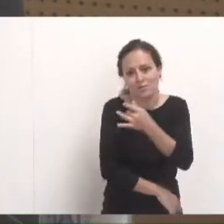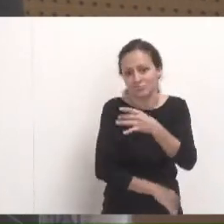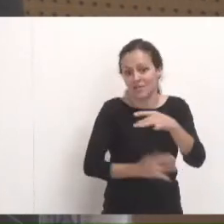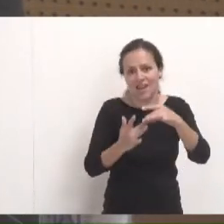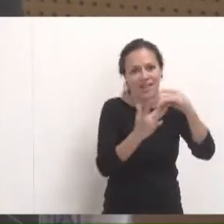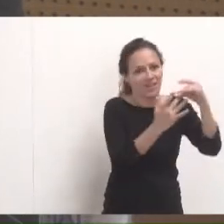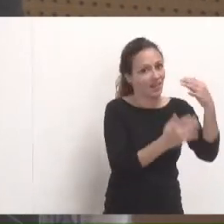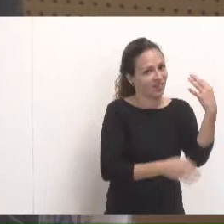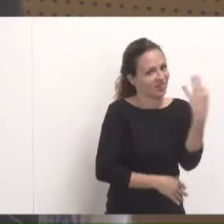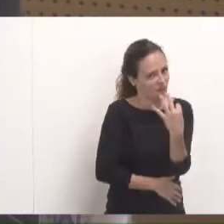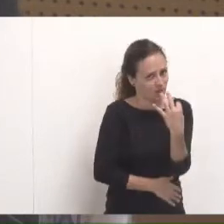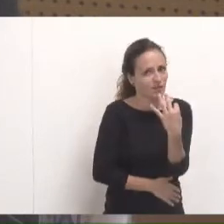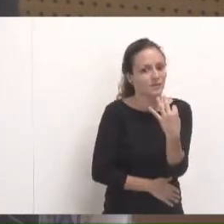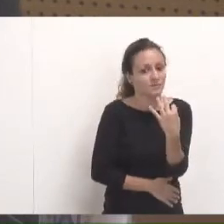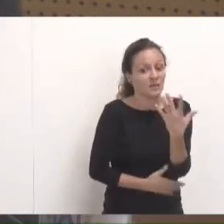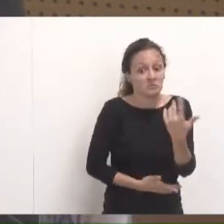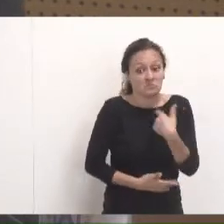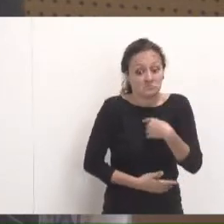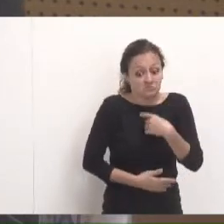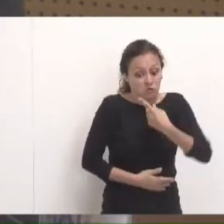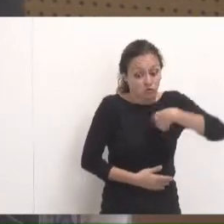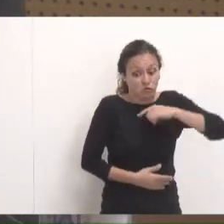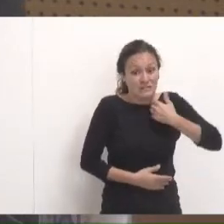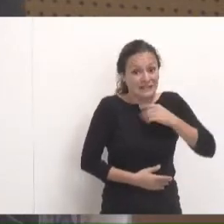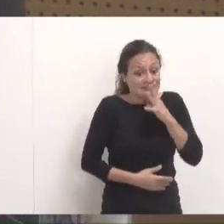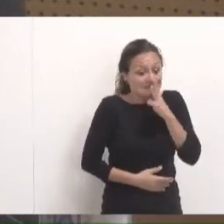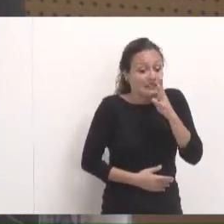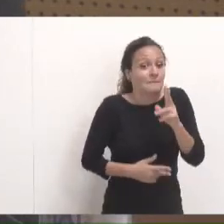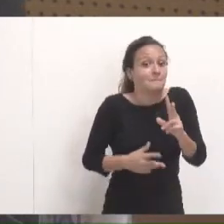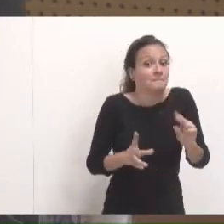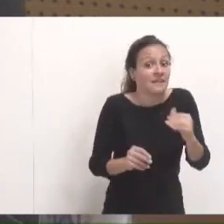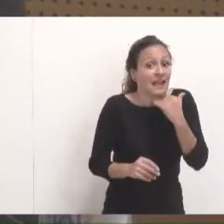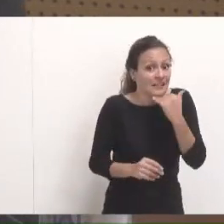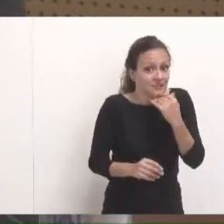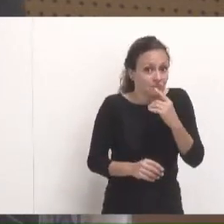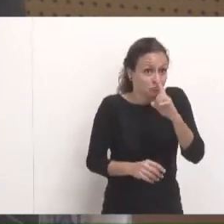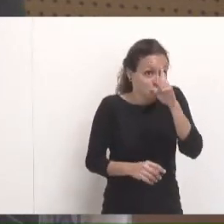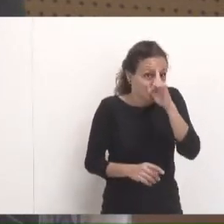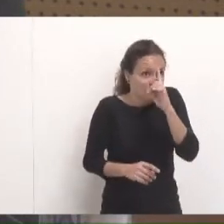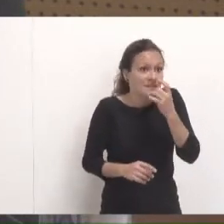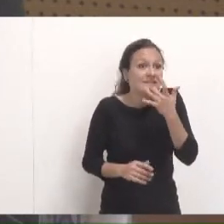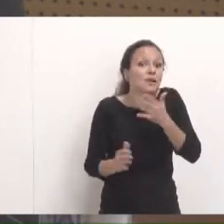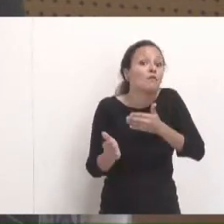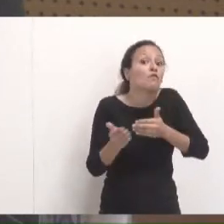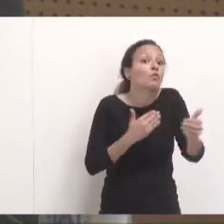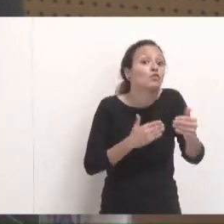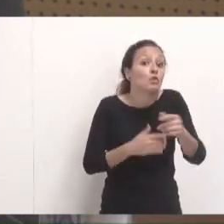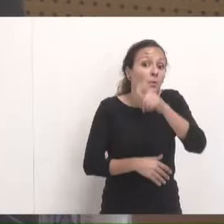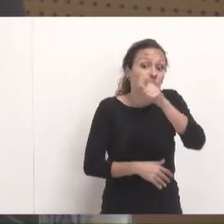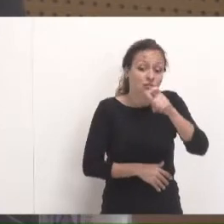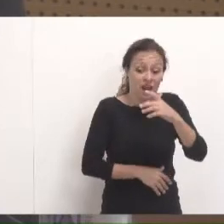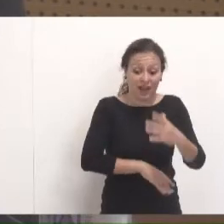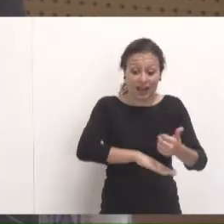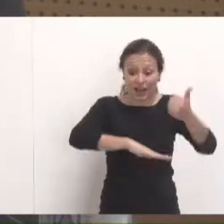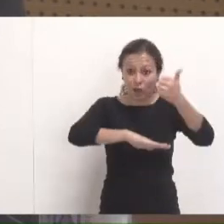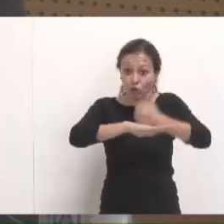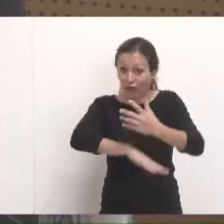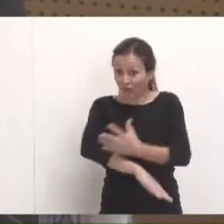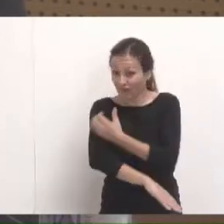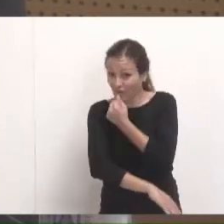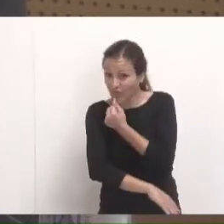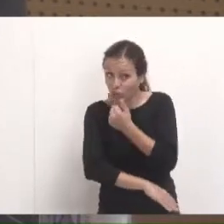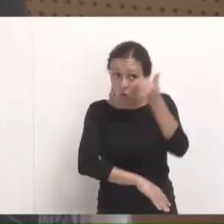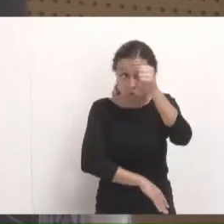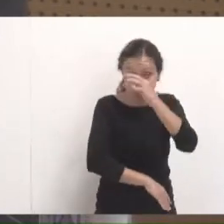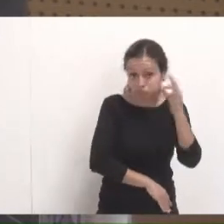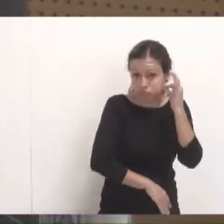final casi del mandato, yo no sé, esto lo dejo en una sugerencia, si sería conveniente en el futuro que los rectores del Cabildo y las rectoras se planteasen elevar al